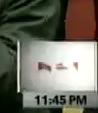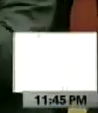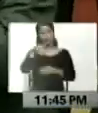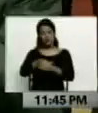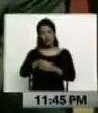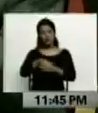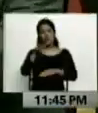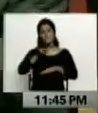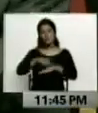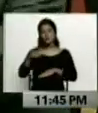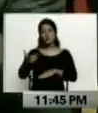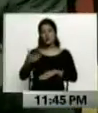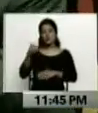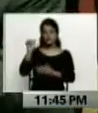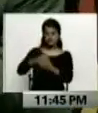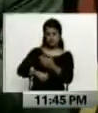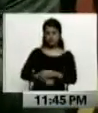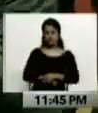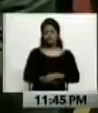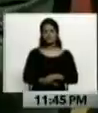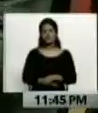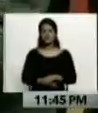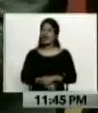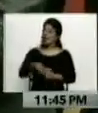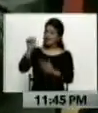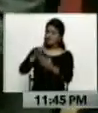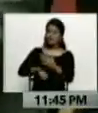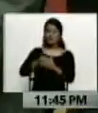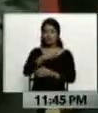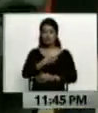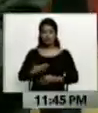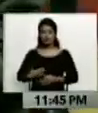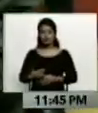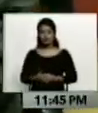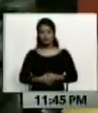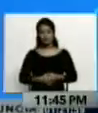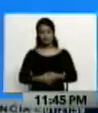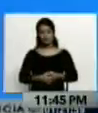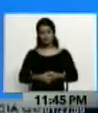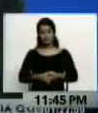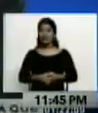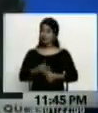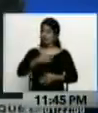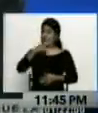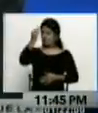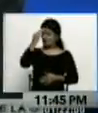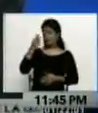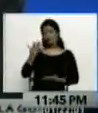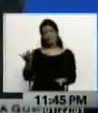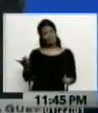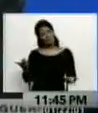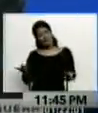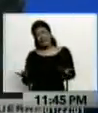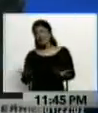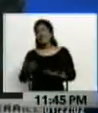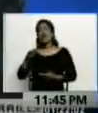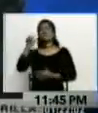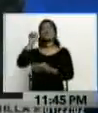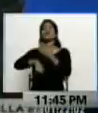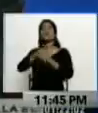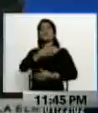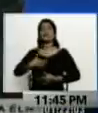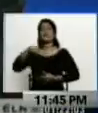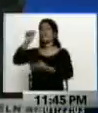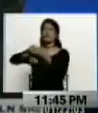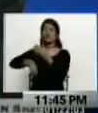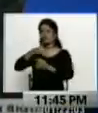abandono de cargo porque hay abandono de cargo hay abandono de cargo el abandono del cargo a m me parece equivocado